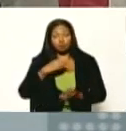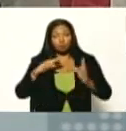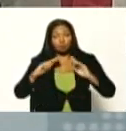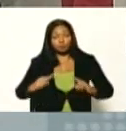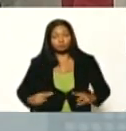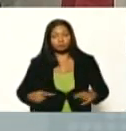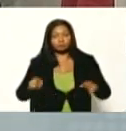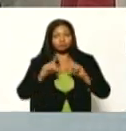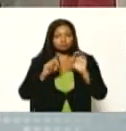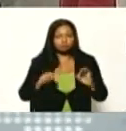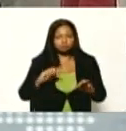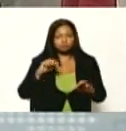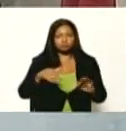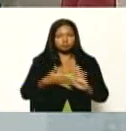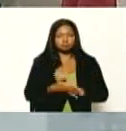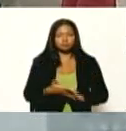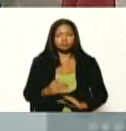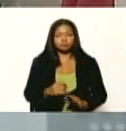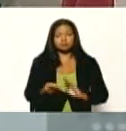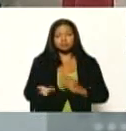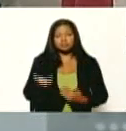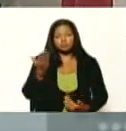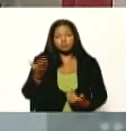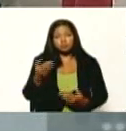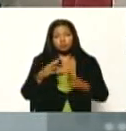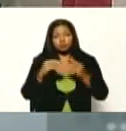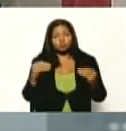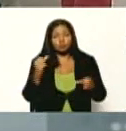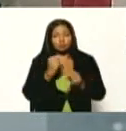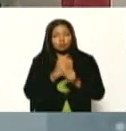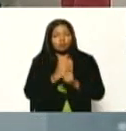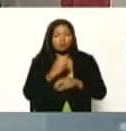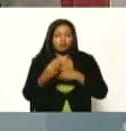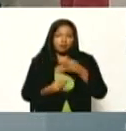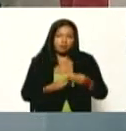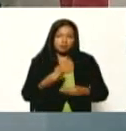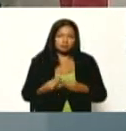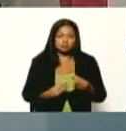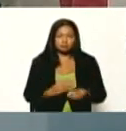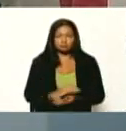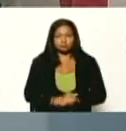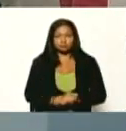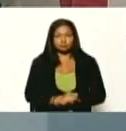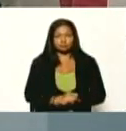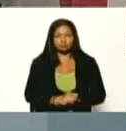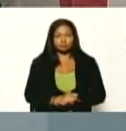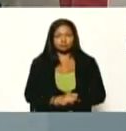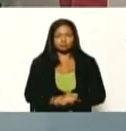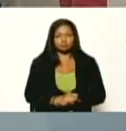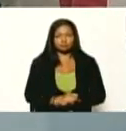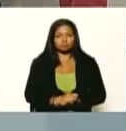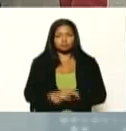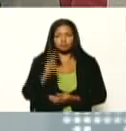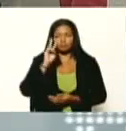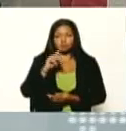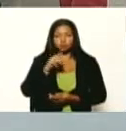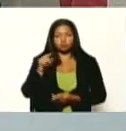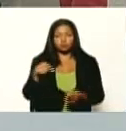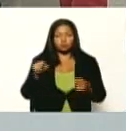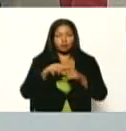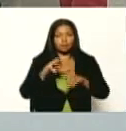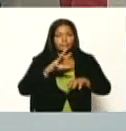humano. Por eso es tan importante toda la labor que ustedes están haciendo. Fíjense ustedes, entre